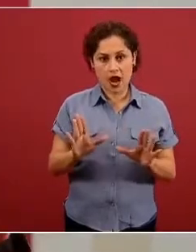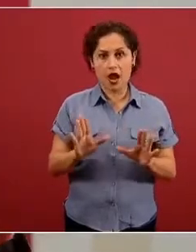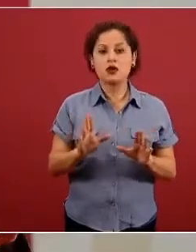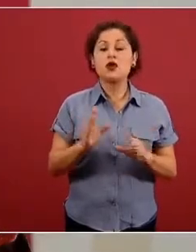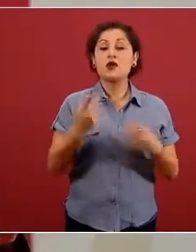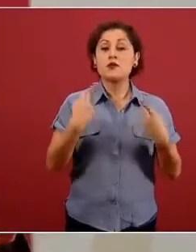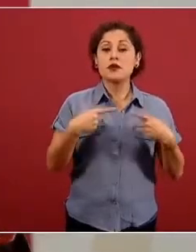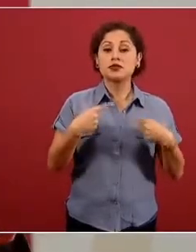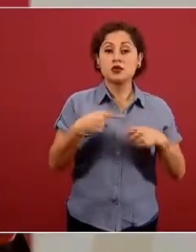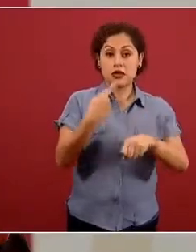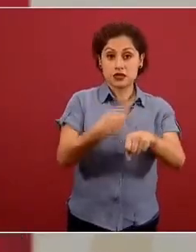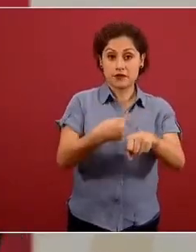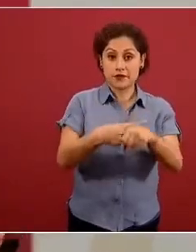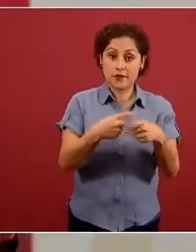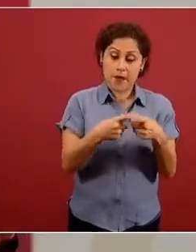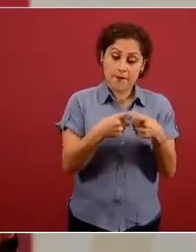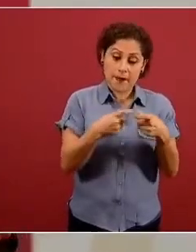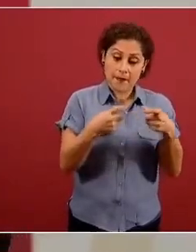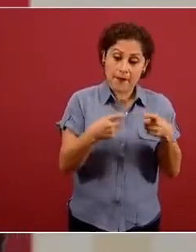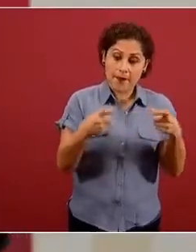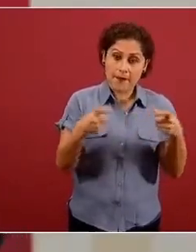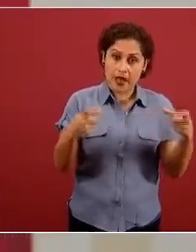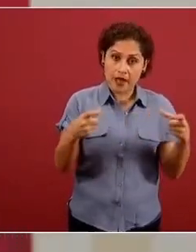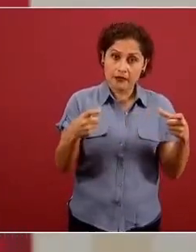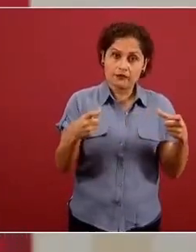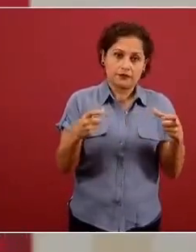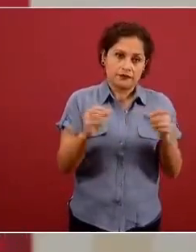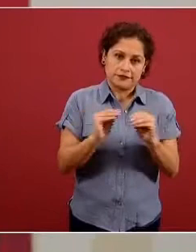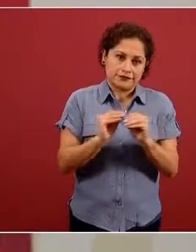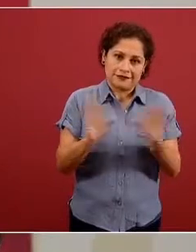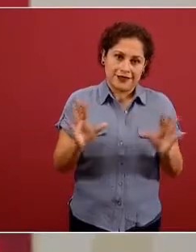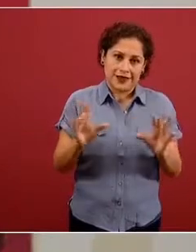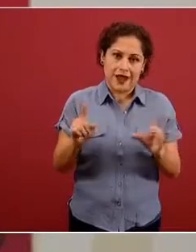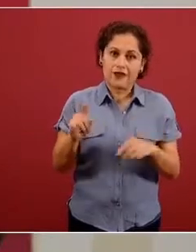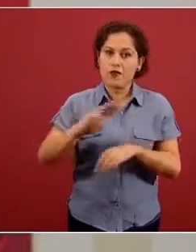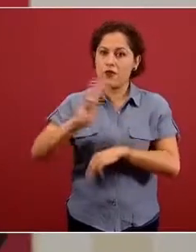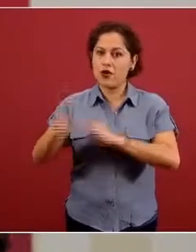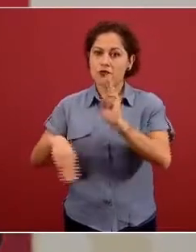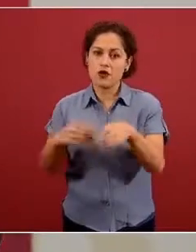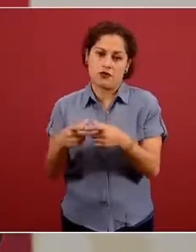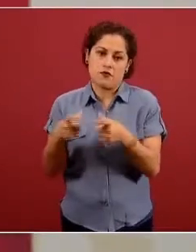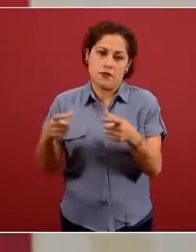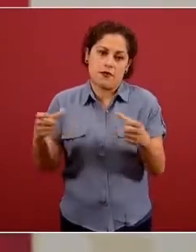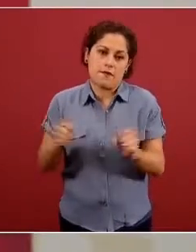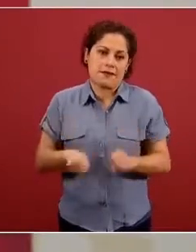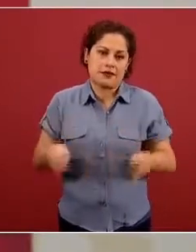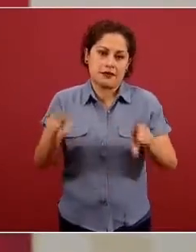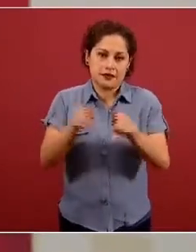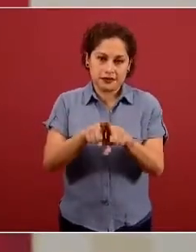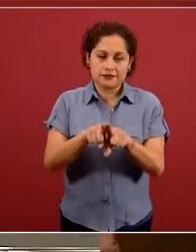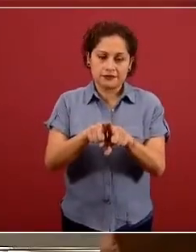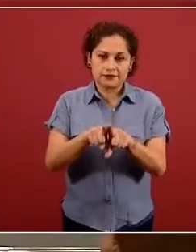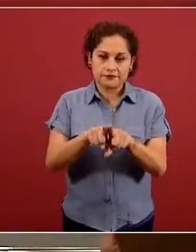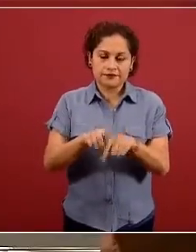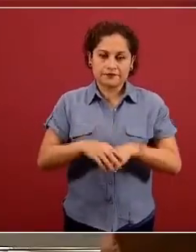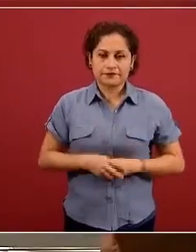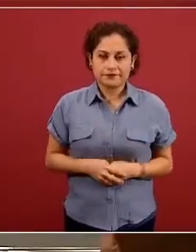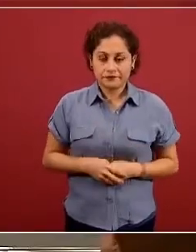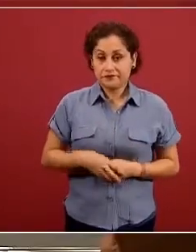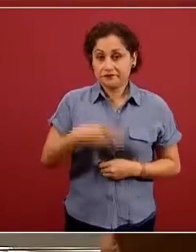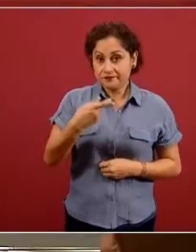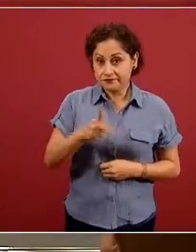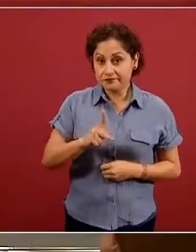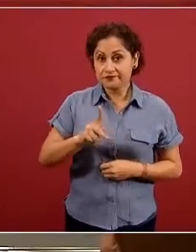de personas fallecidas, naturalmente. Se ha mantenido relativamente estable en todo el mundo este porcentaje de